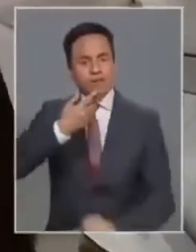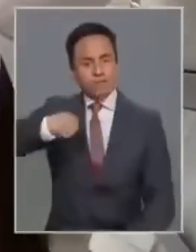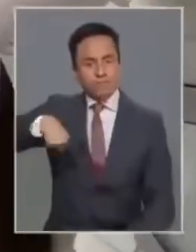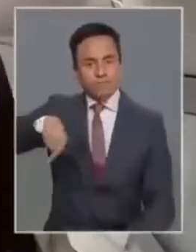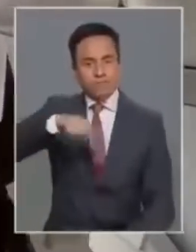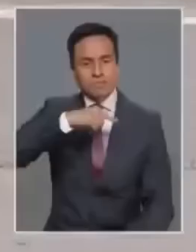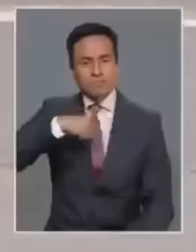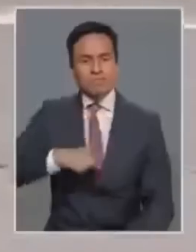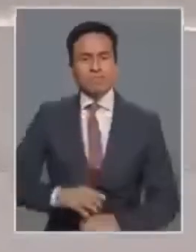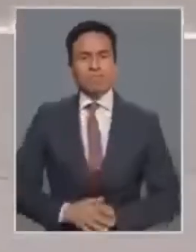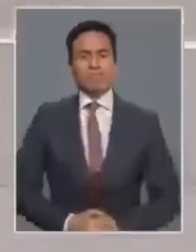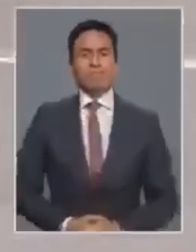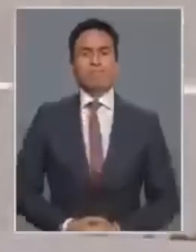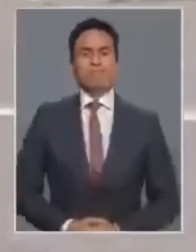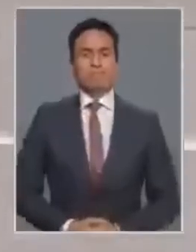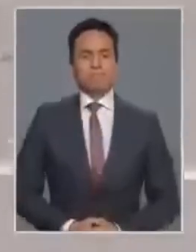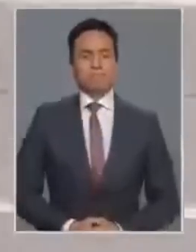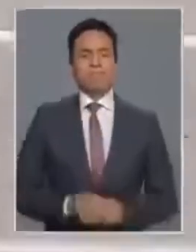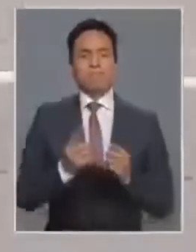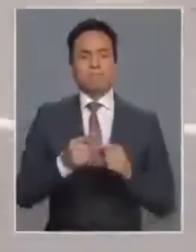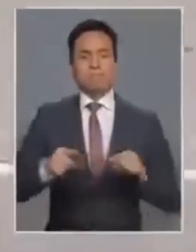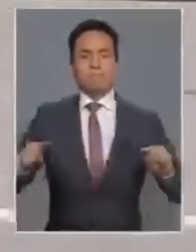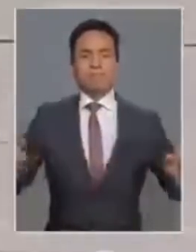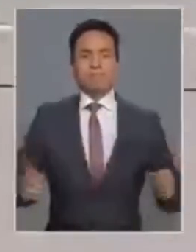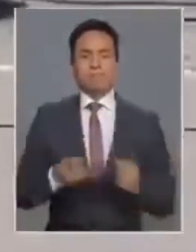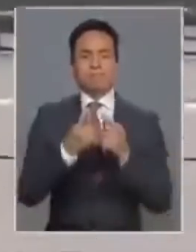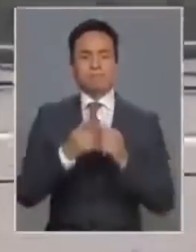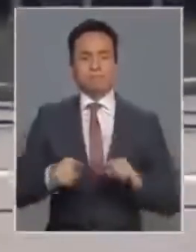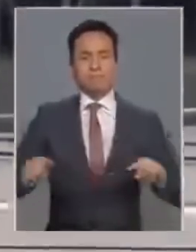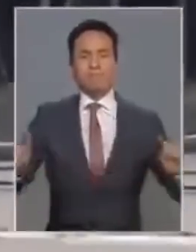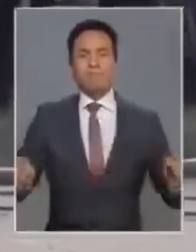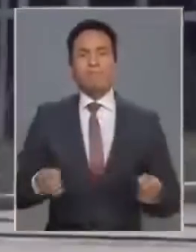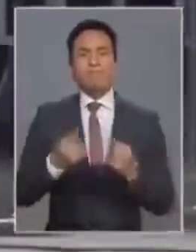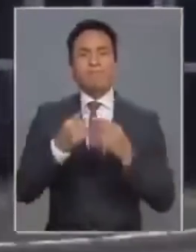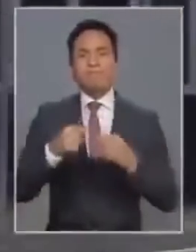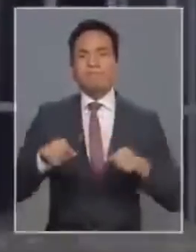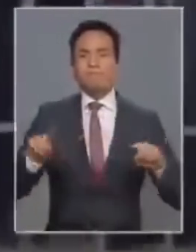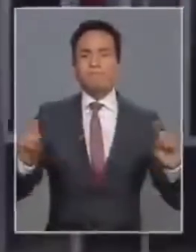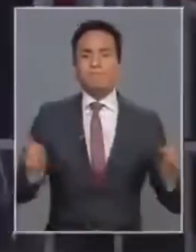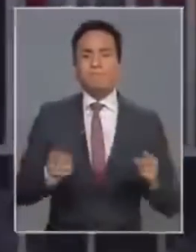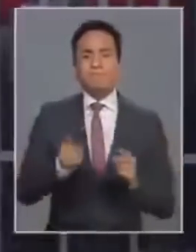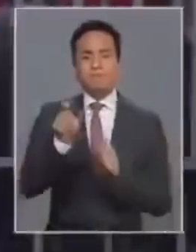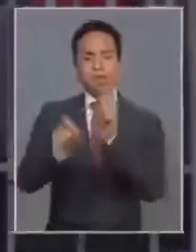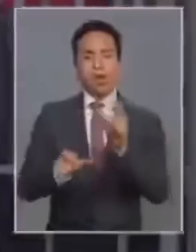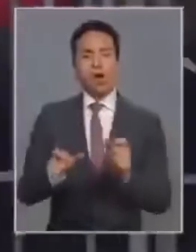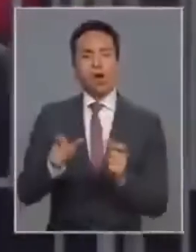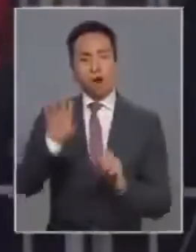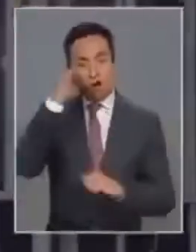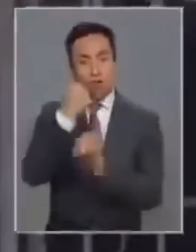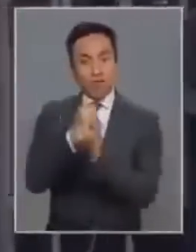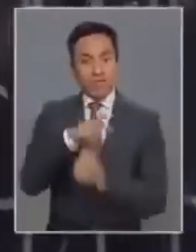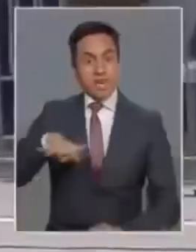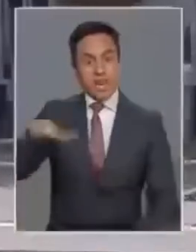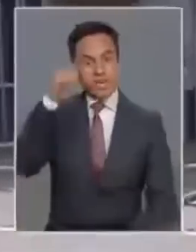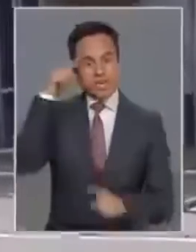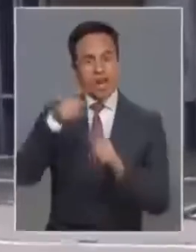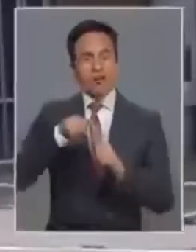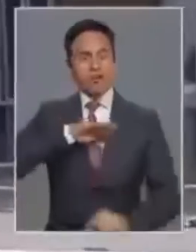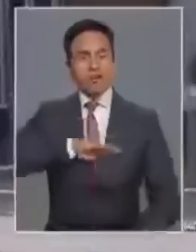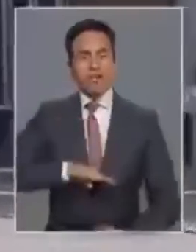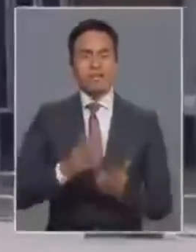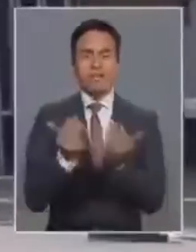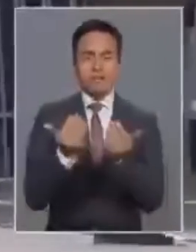histórico para Chile, pues lo que decía yo en antes, es una sola vez en el año que se lleva a cabo este desfile. Entonces pues